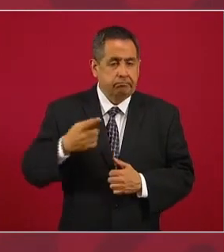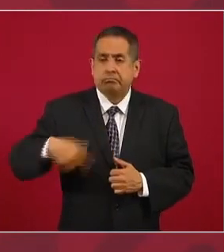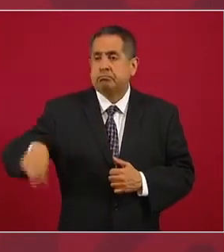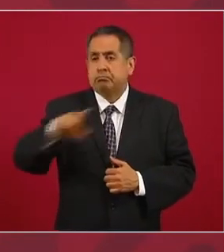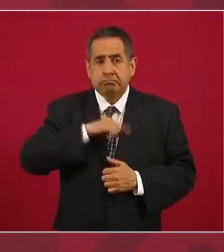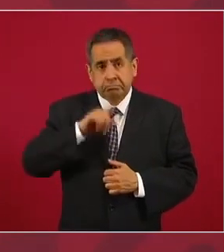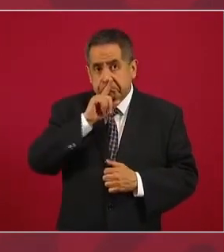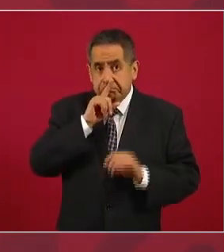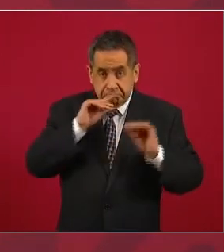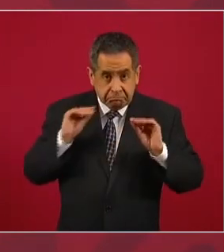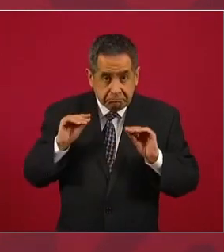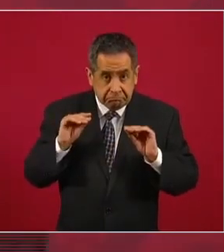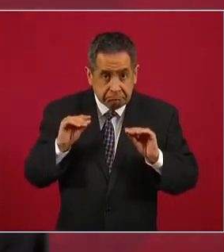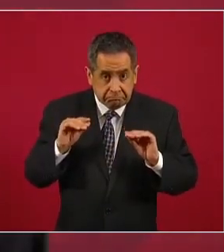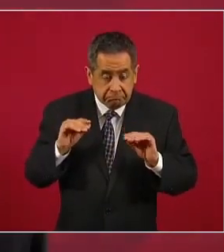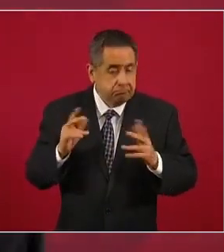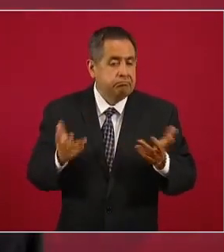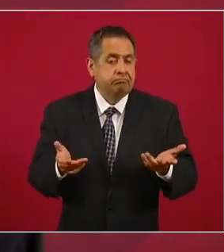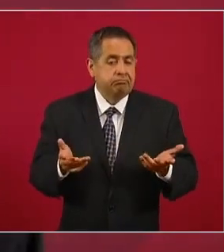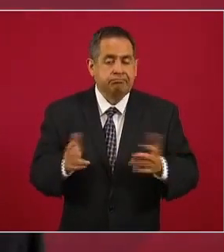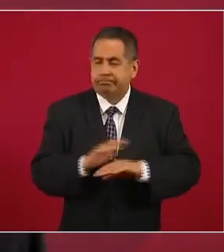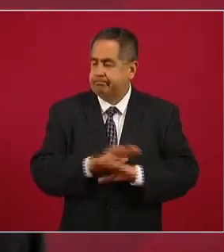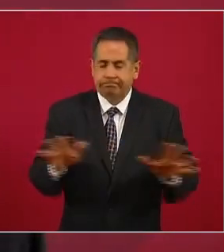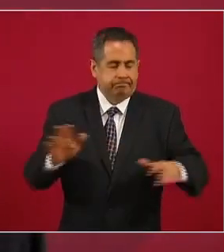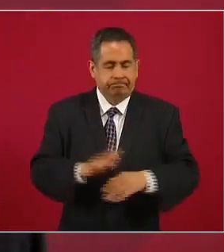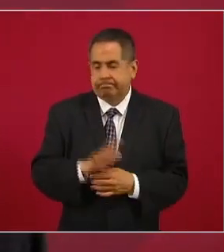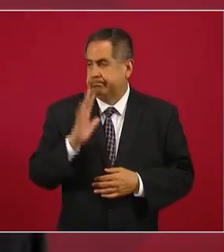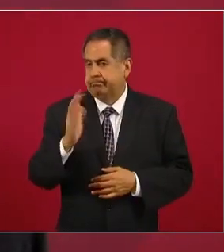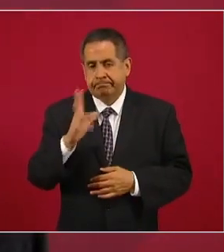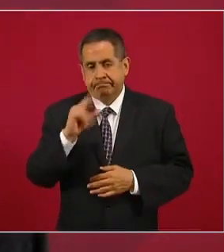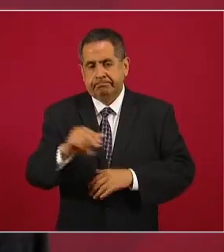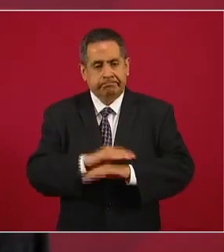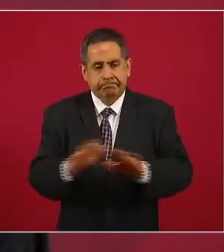callados, ya no.